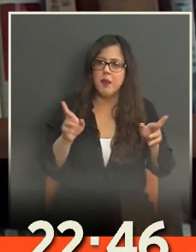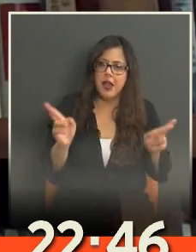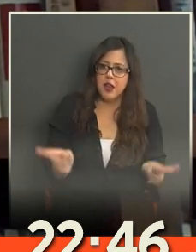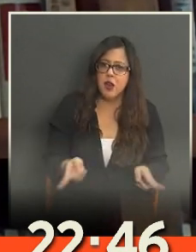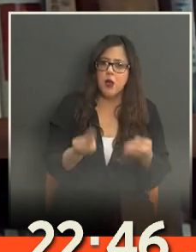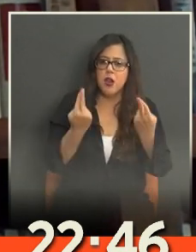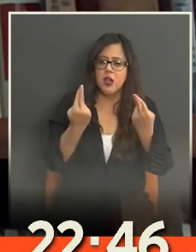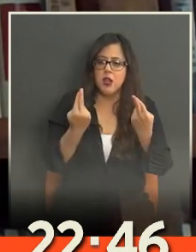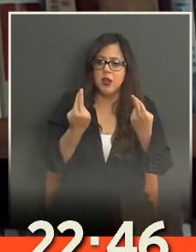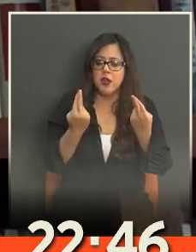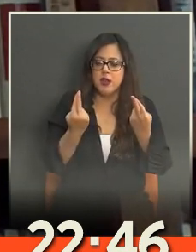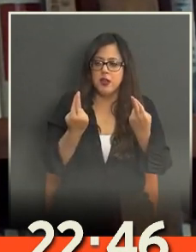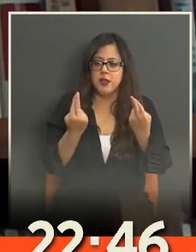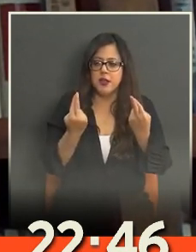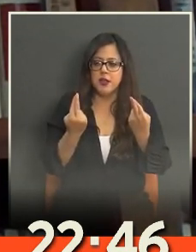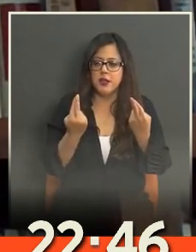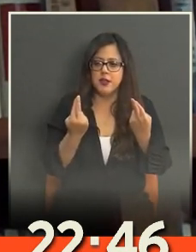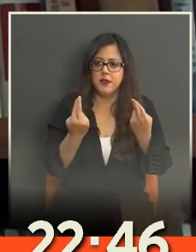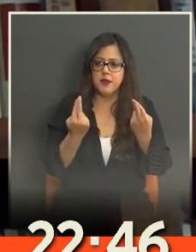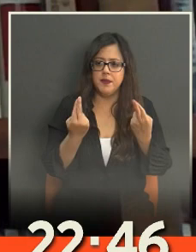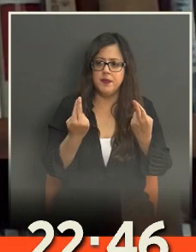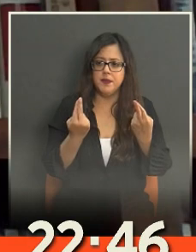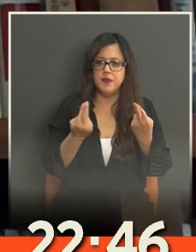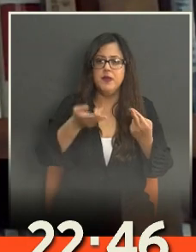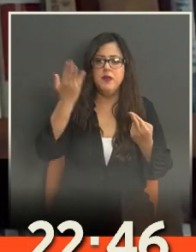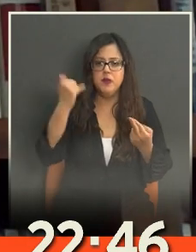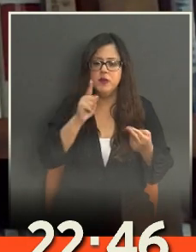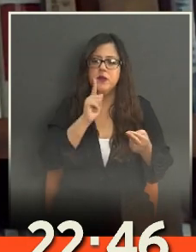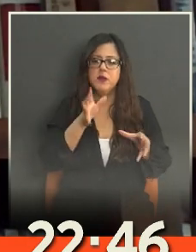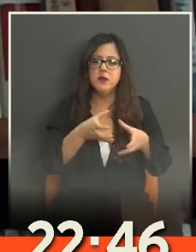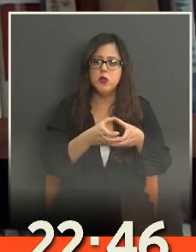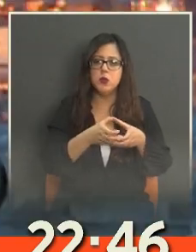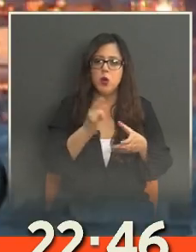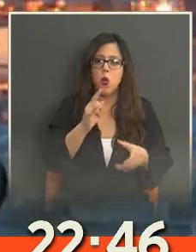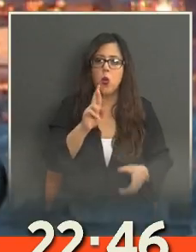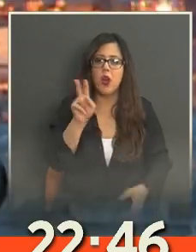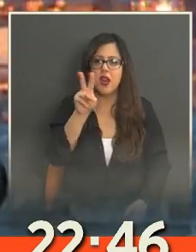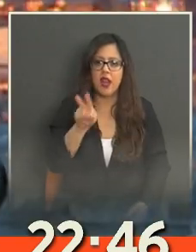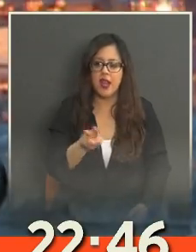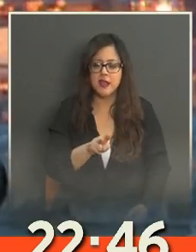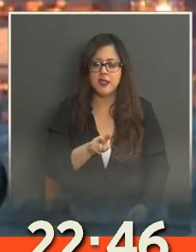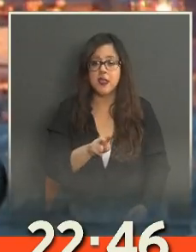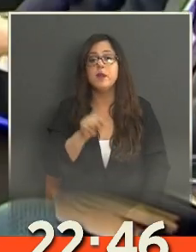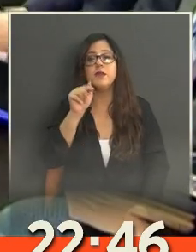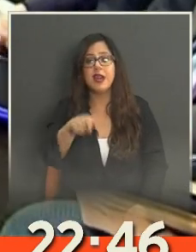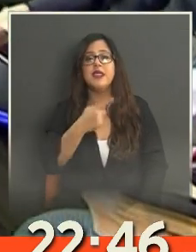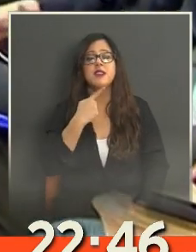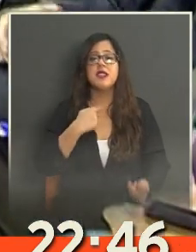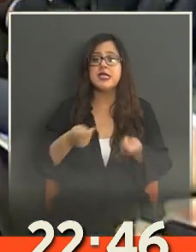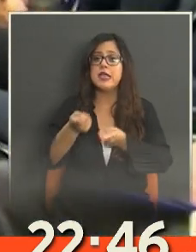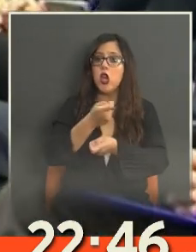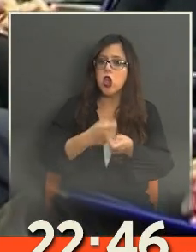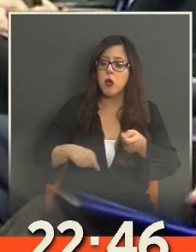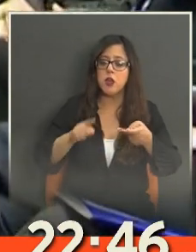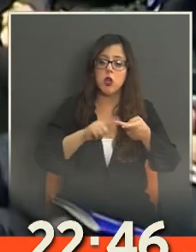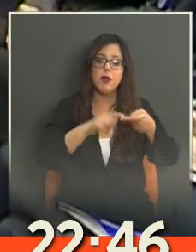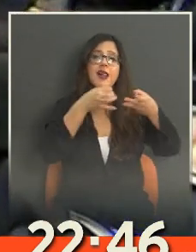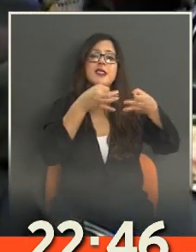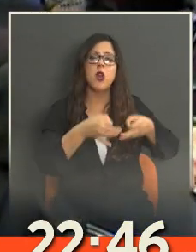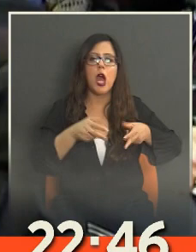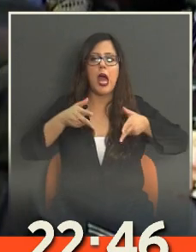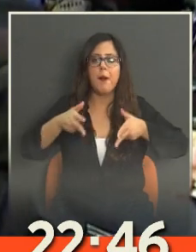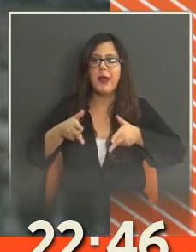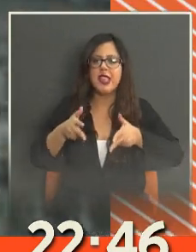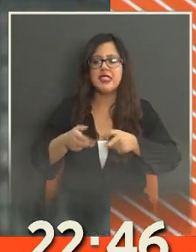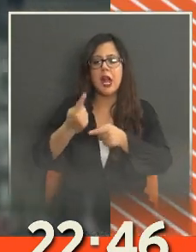feria influencia que tuve alguna vez la unión soviética o la rusia de las aristas intereses económicos una seguridad amenazada por